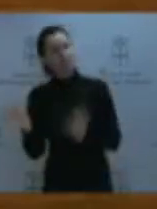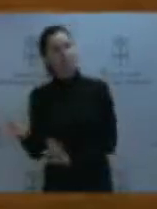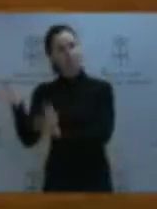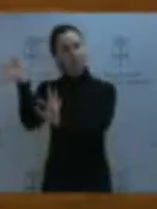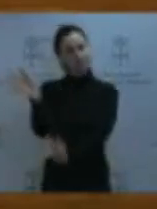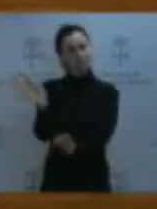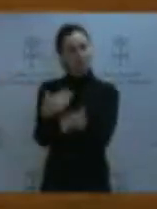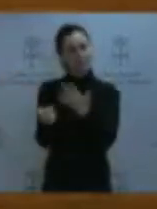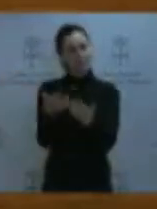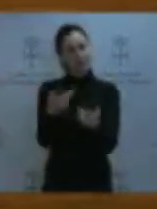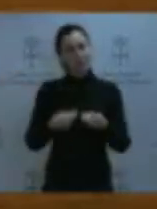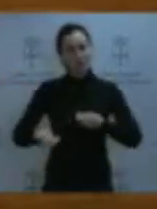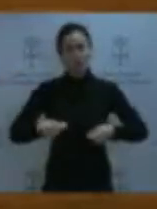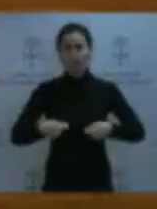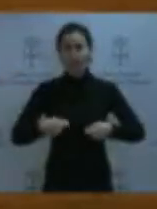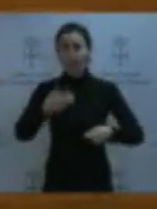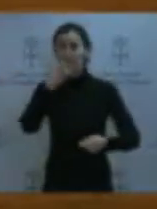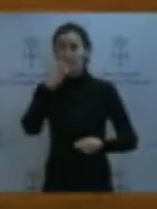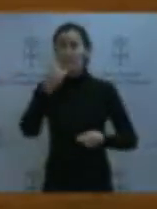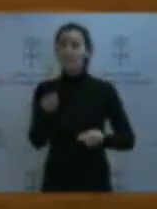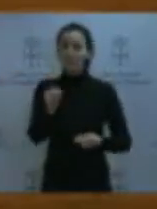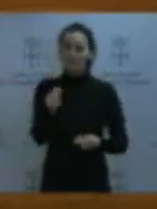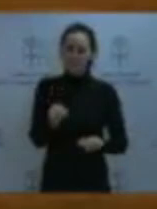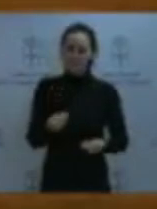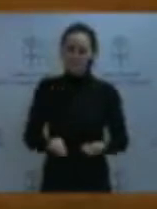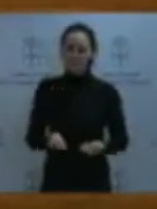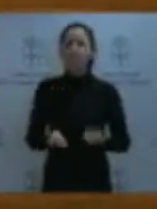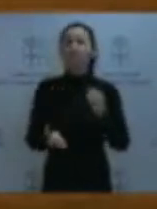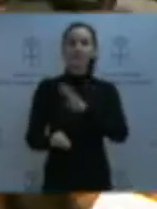en marzo y seguro que si introducen esos cambios contarán con nuestro apoyo. Muchas gracias.